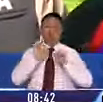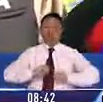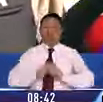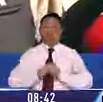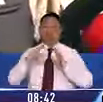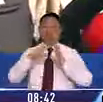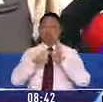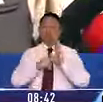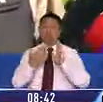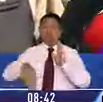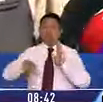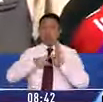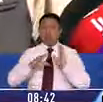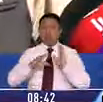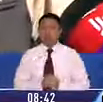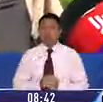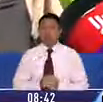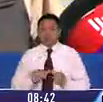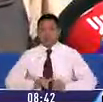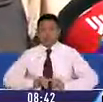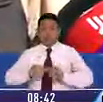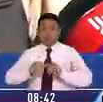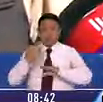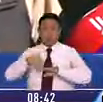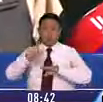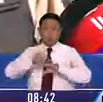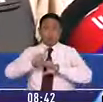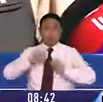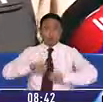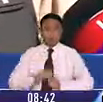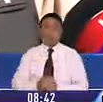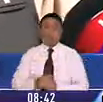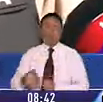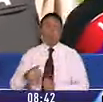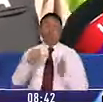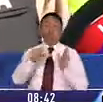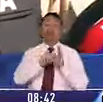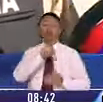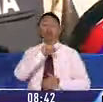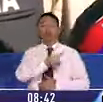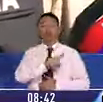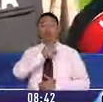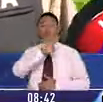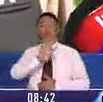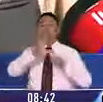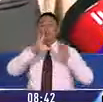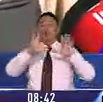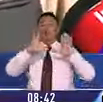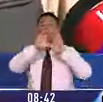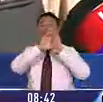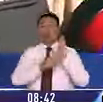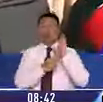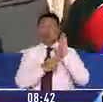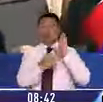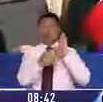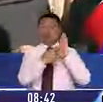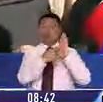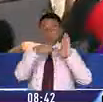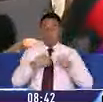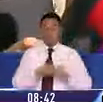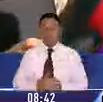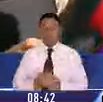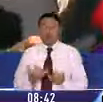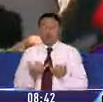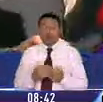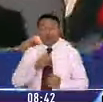normalidad y tiene que ser bajo la normalidad porque, insisto, lo que determina el artículo 148 está previsto en la Constitución, no es algo que se ha hecho